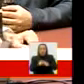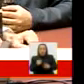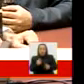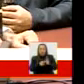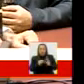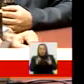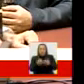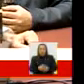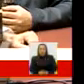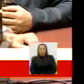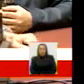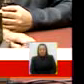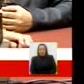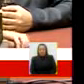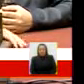presentan al Parlamento.